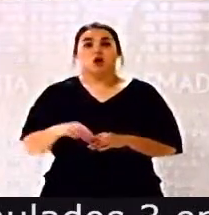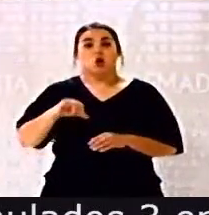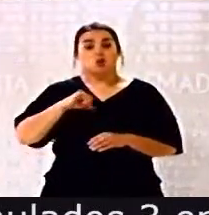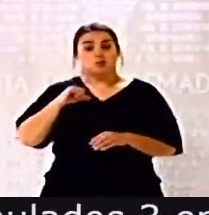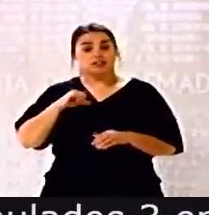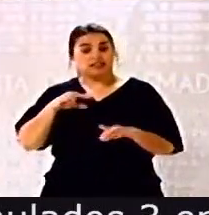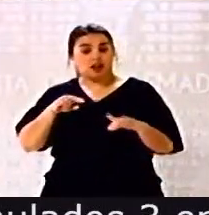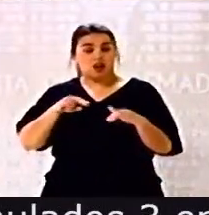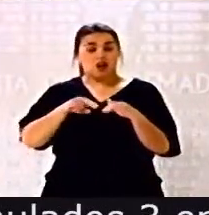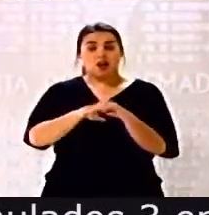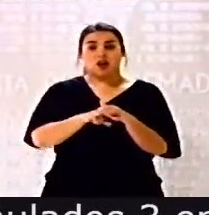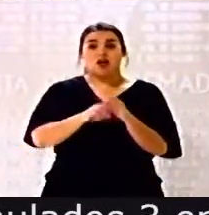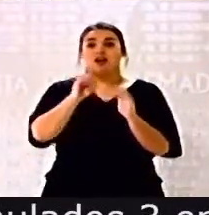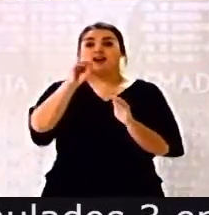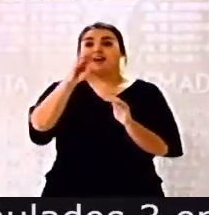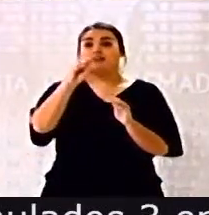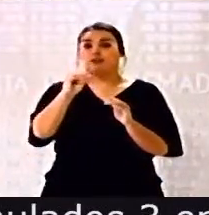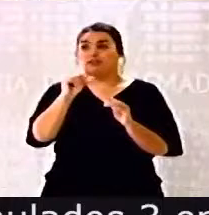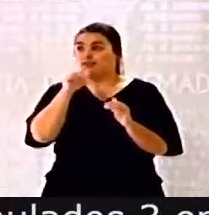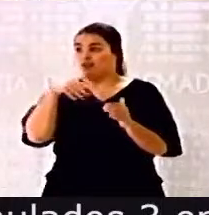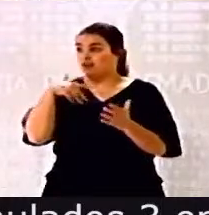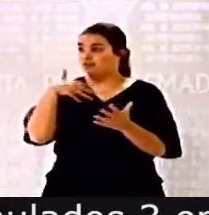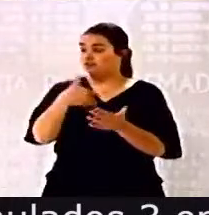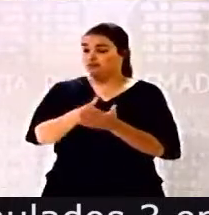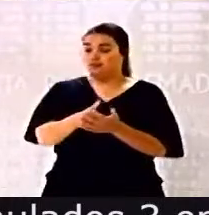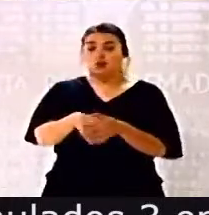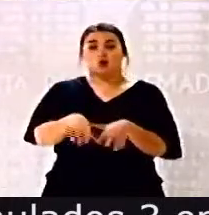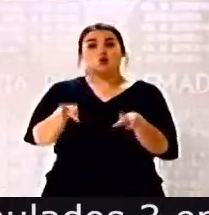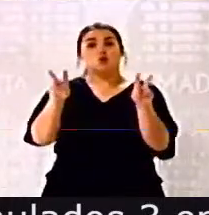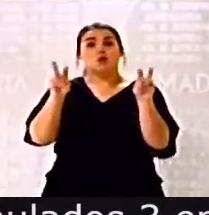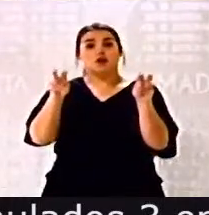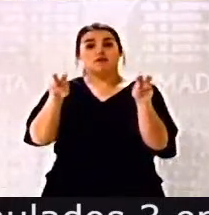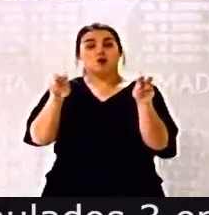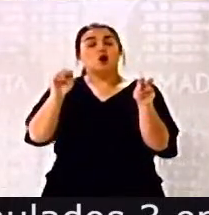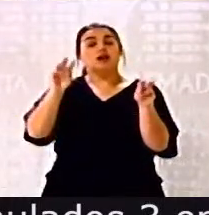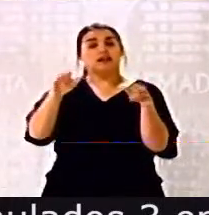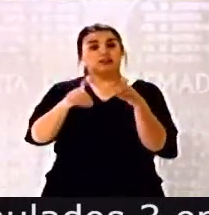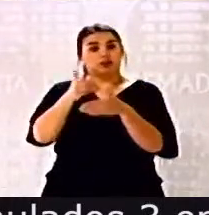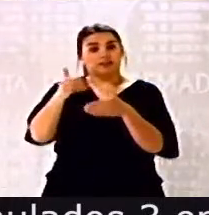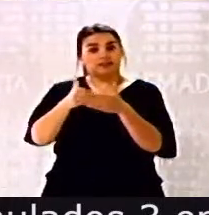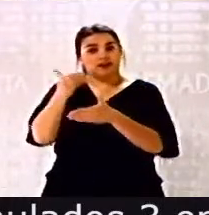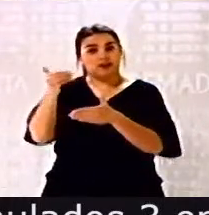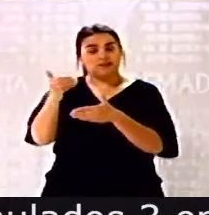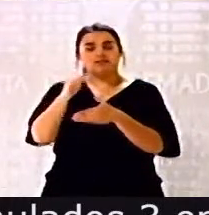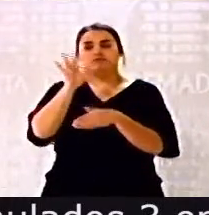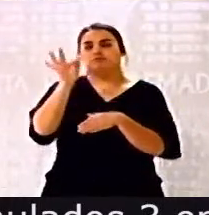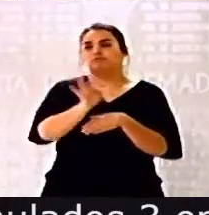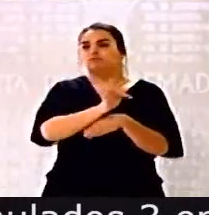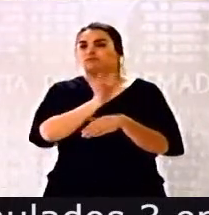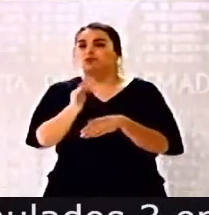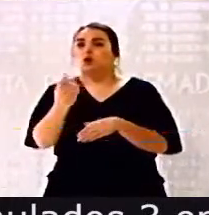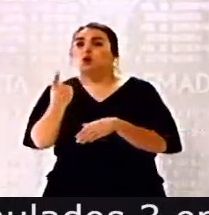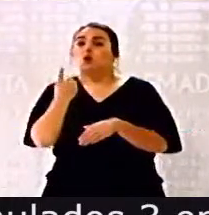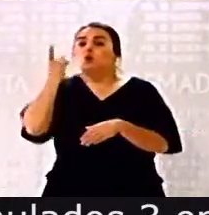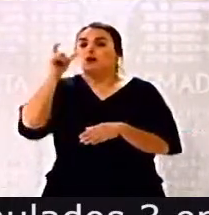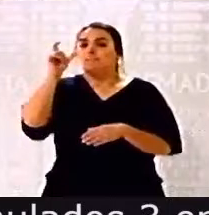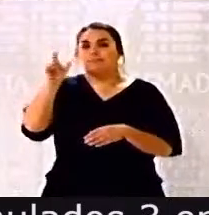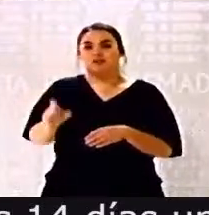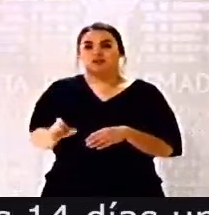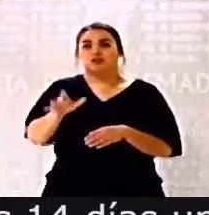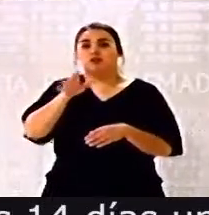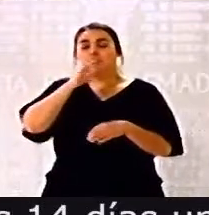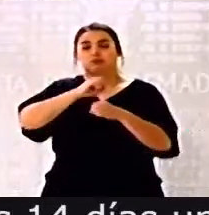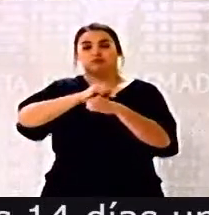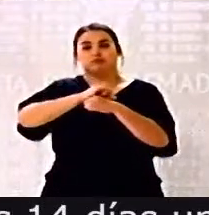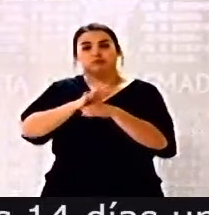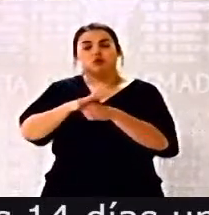Hospitalizados en los últimos 14 días, nuevos hospitalizados en los últimos 14 días, han sido 1 persona por COVID en la